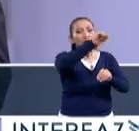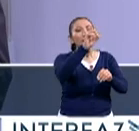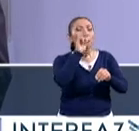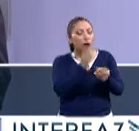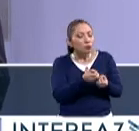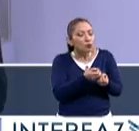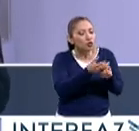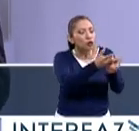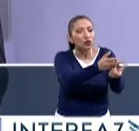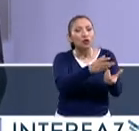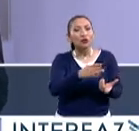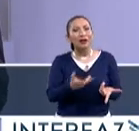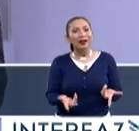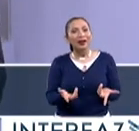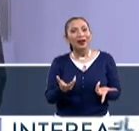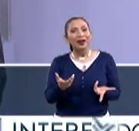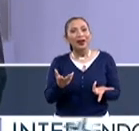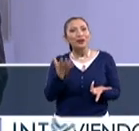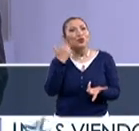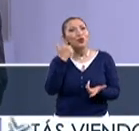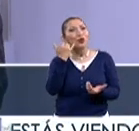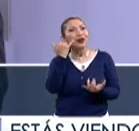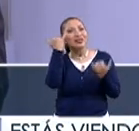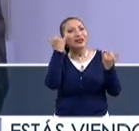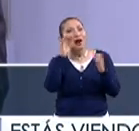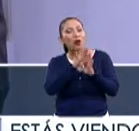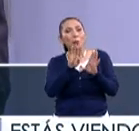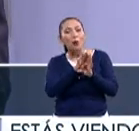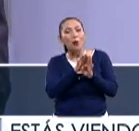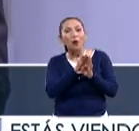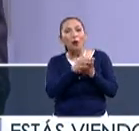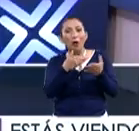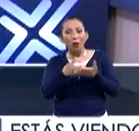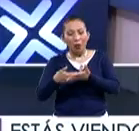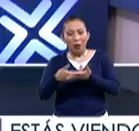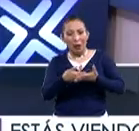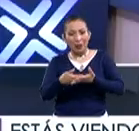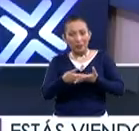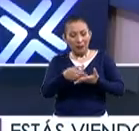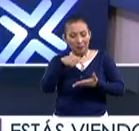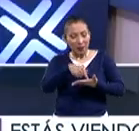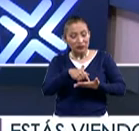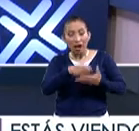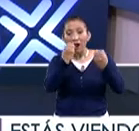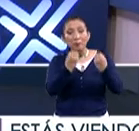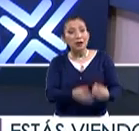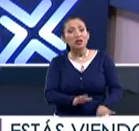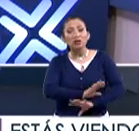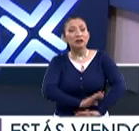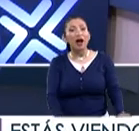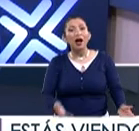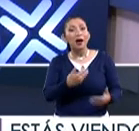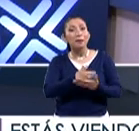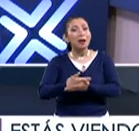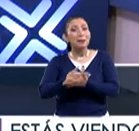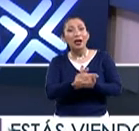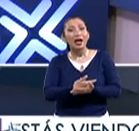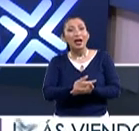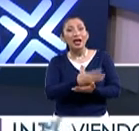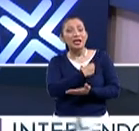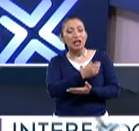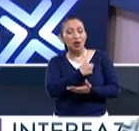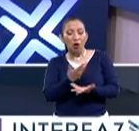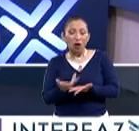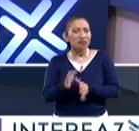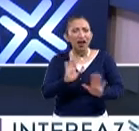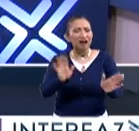O sea, no había la noción de que de alguna manera era parte de lo sexual tener el